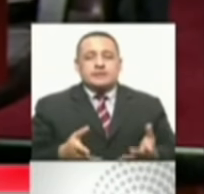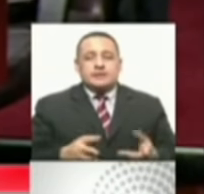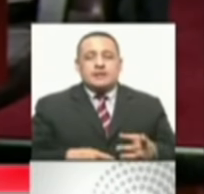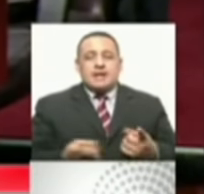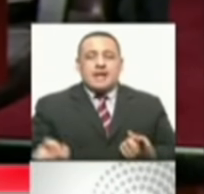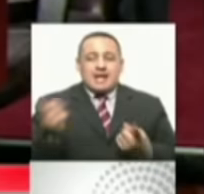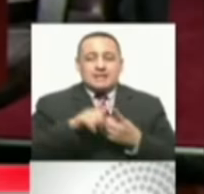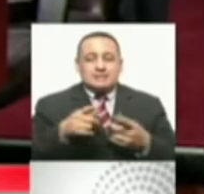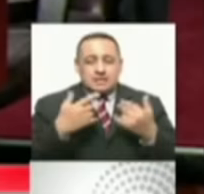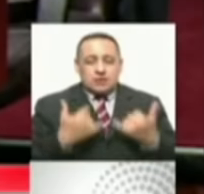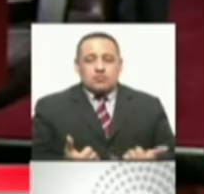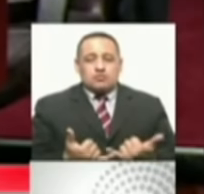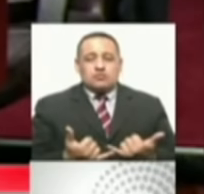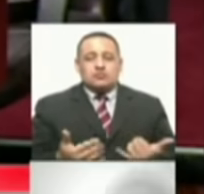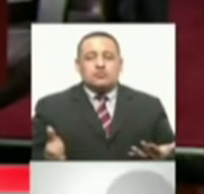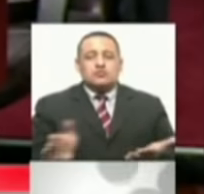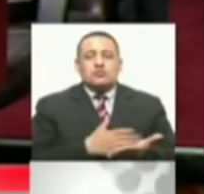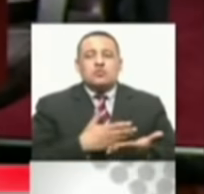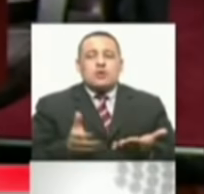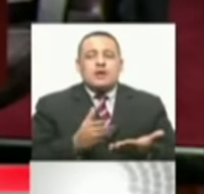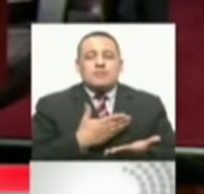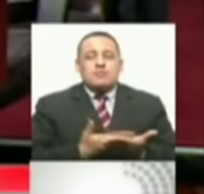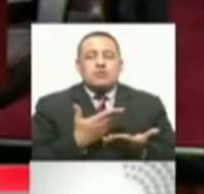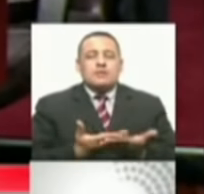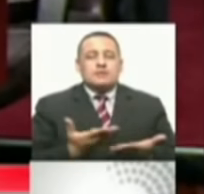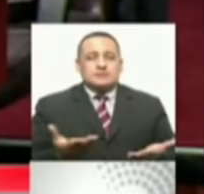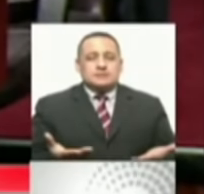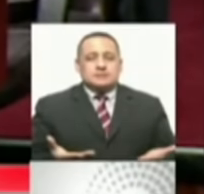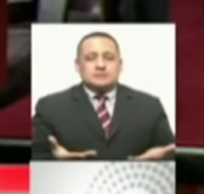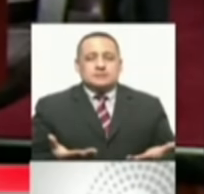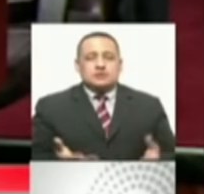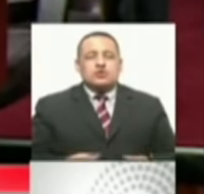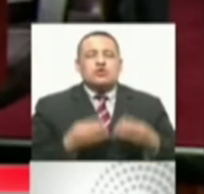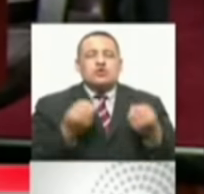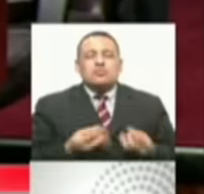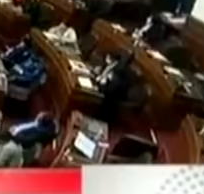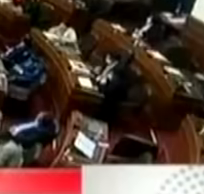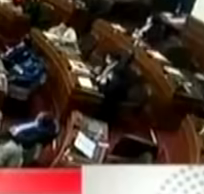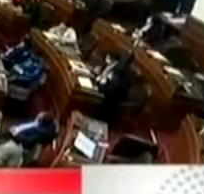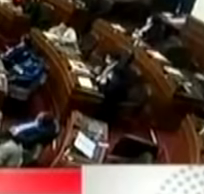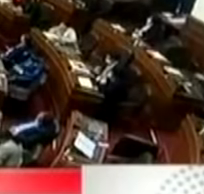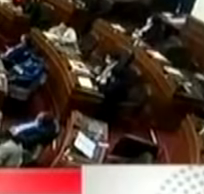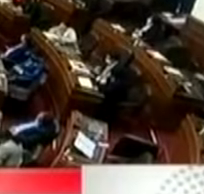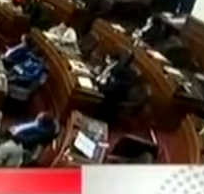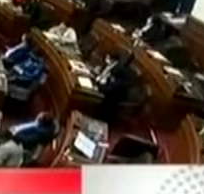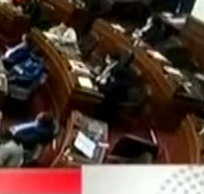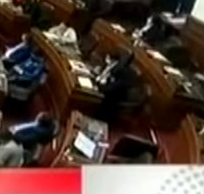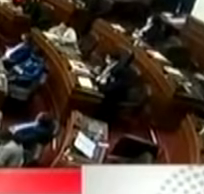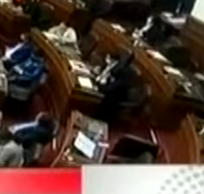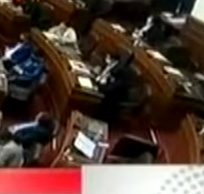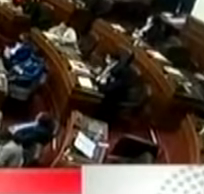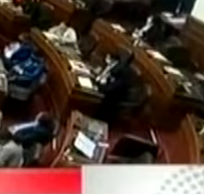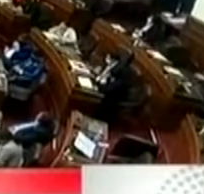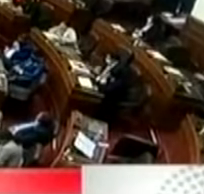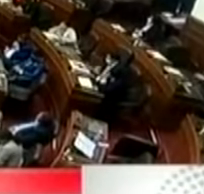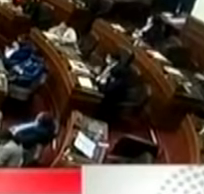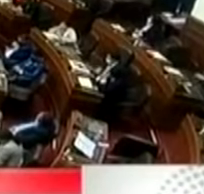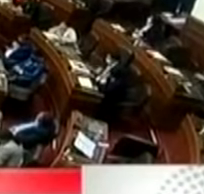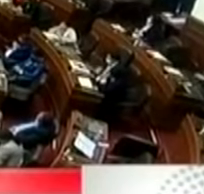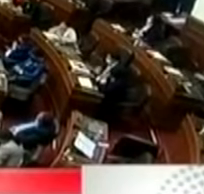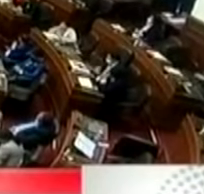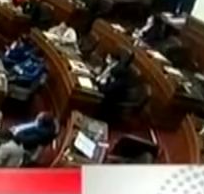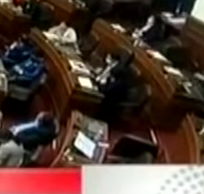Claramente él también ha dado a conocer varios detalles que se encuentran en el informe de la